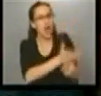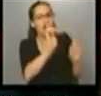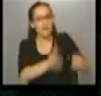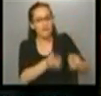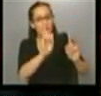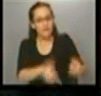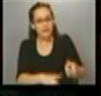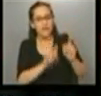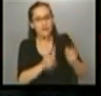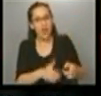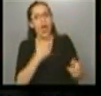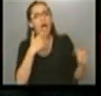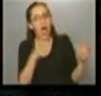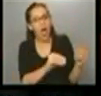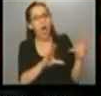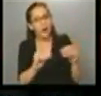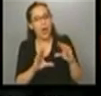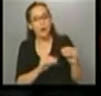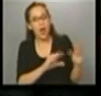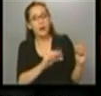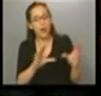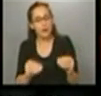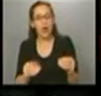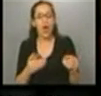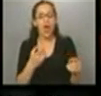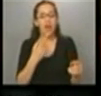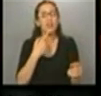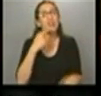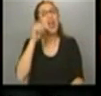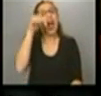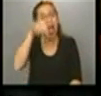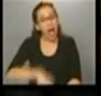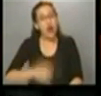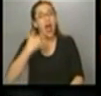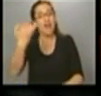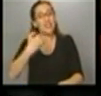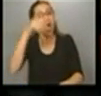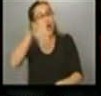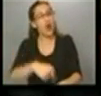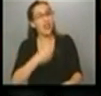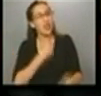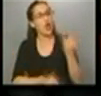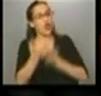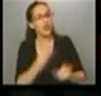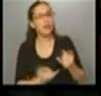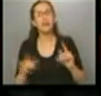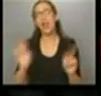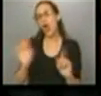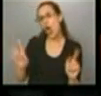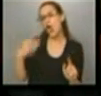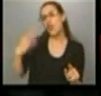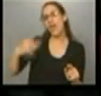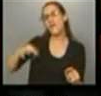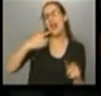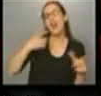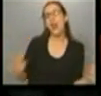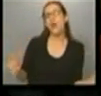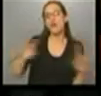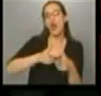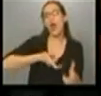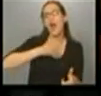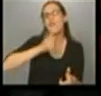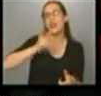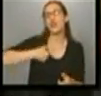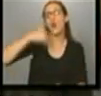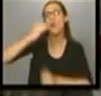decís ahora que me voy, tengo algo que contarte. No, pero no era para acá. Me dijo, es para que nos encontremos a tomar algo y te quiero contar